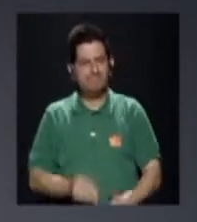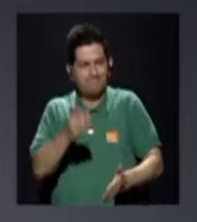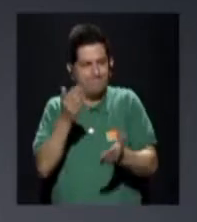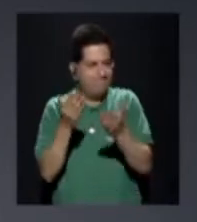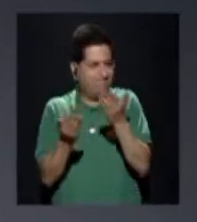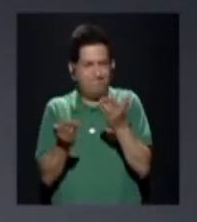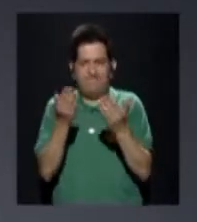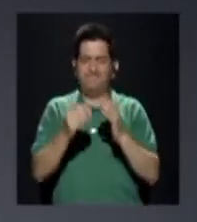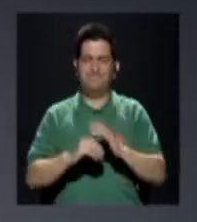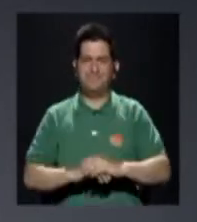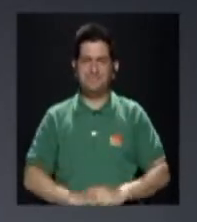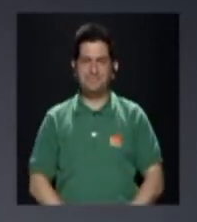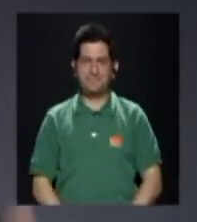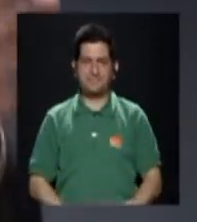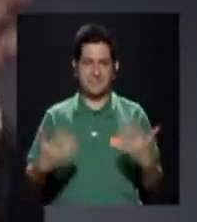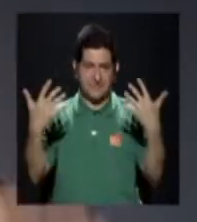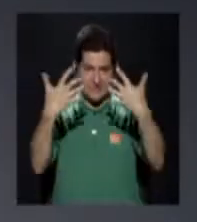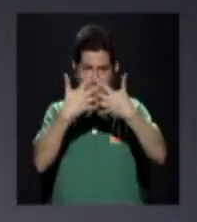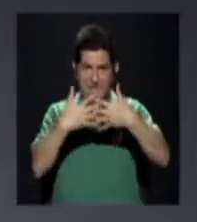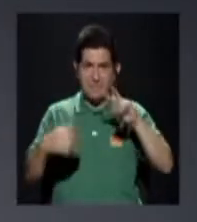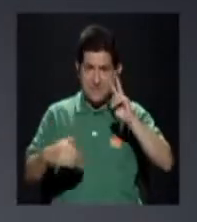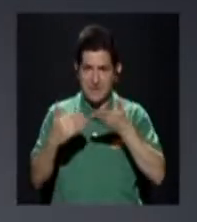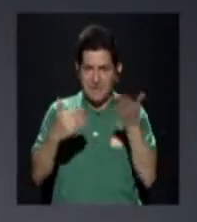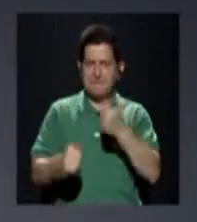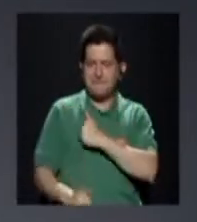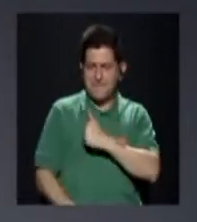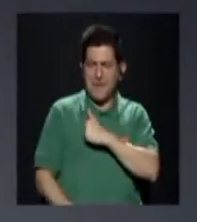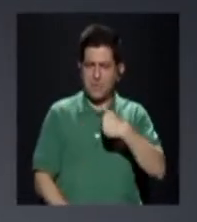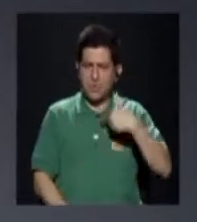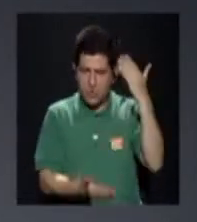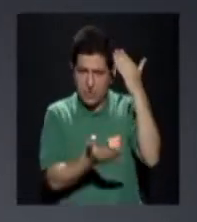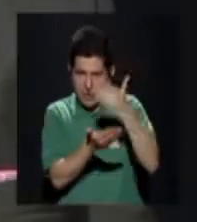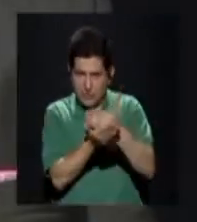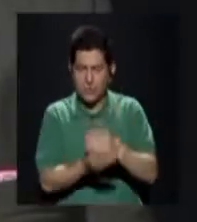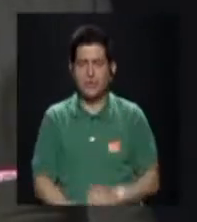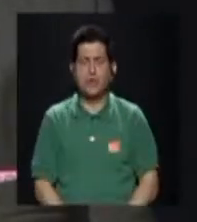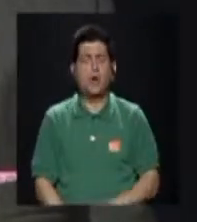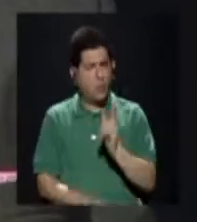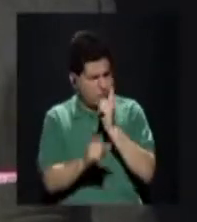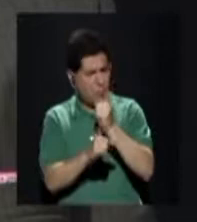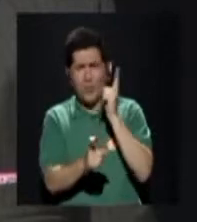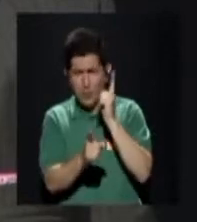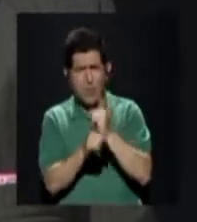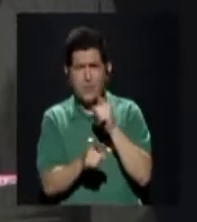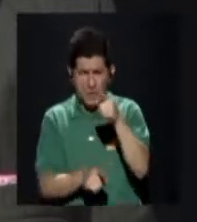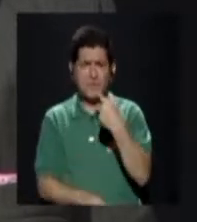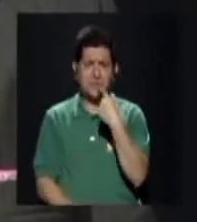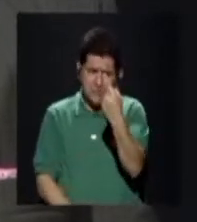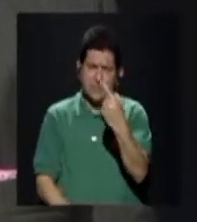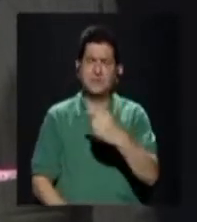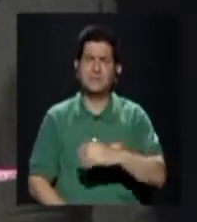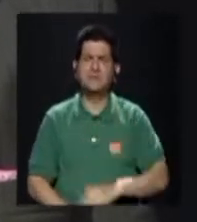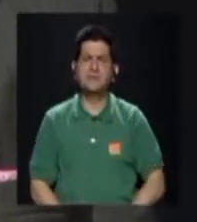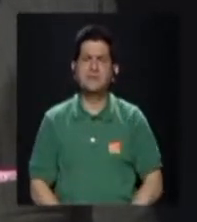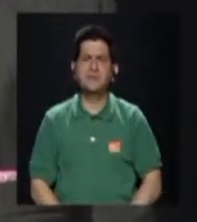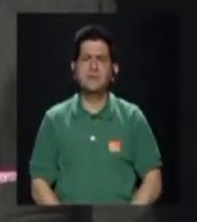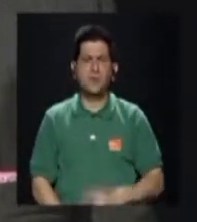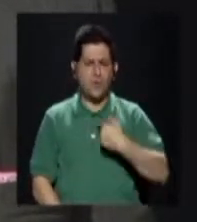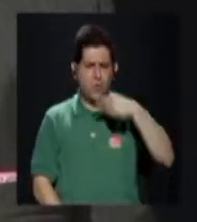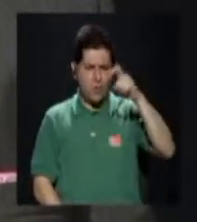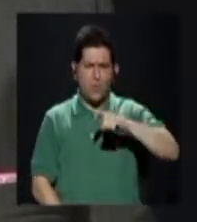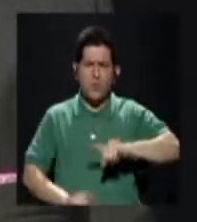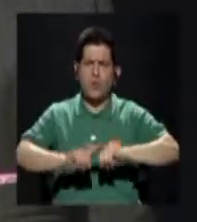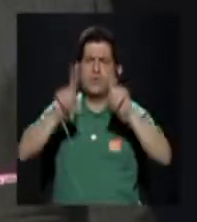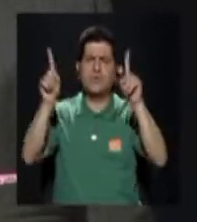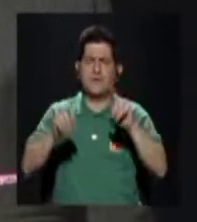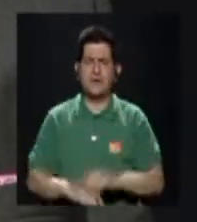forma se mezclan dos cosas. Pero perdón que lo interrumpí, y usted es el experto. Es correcto esa apreciación. Aquí lo que uno tiene que diferenciar